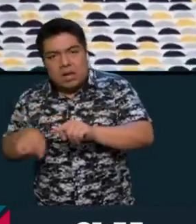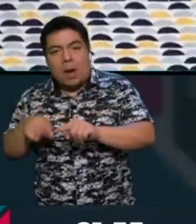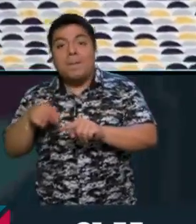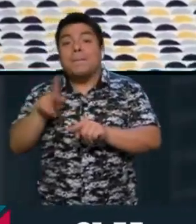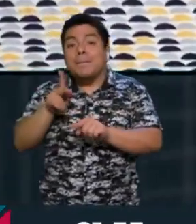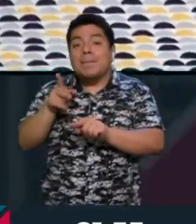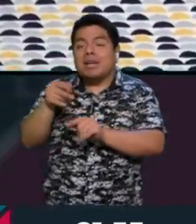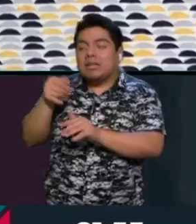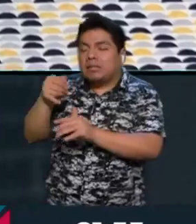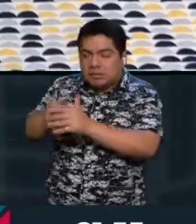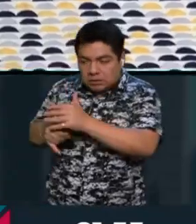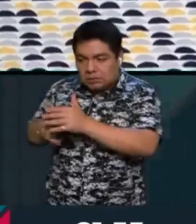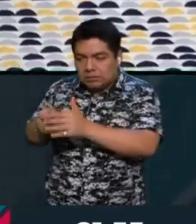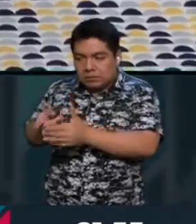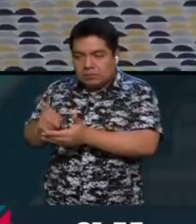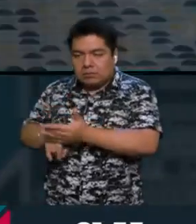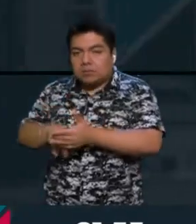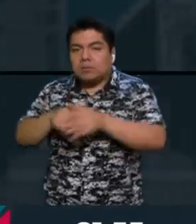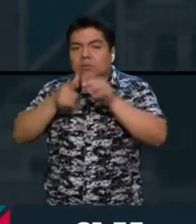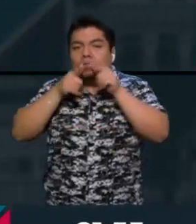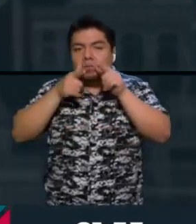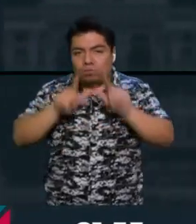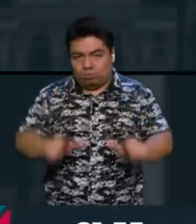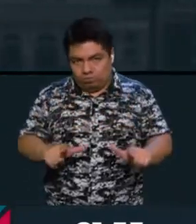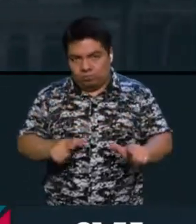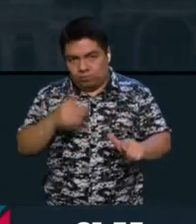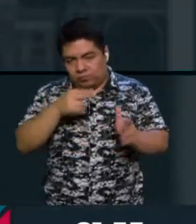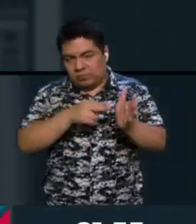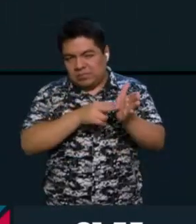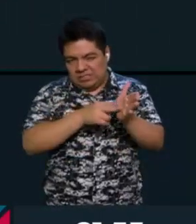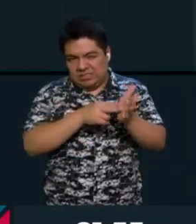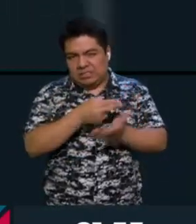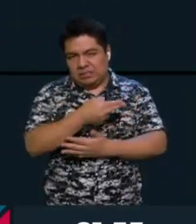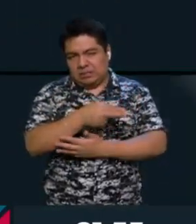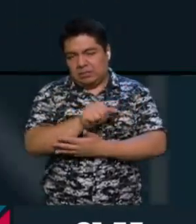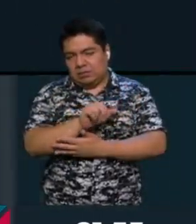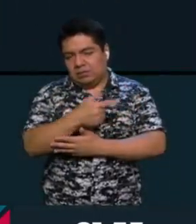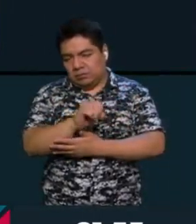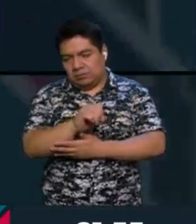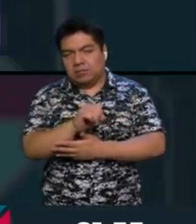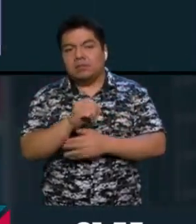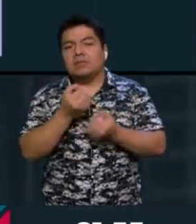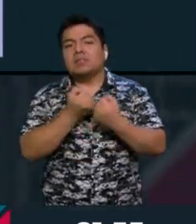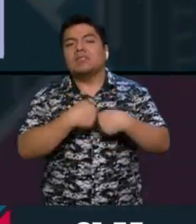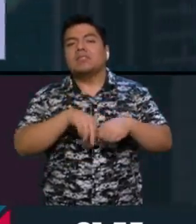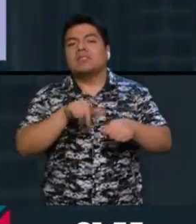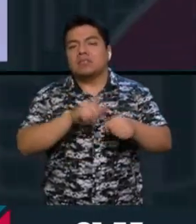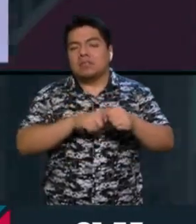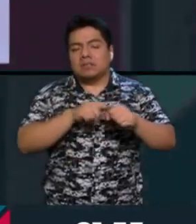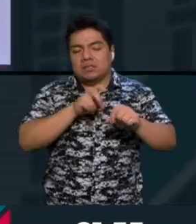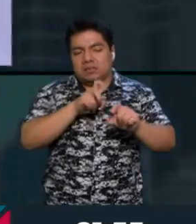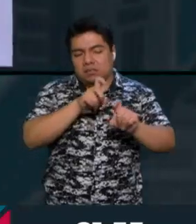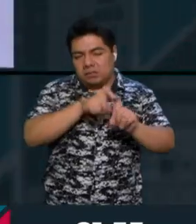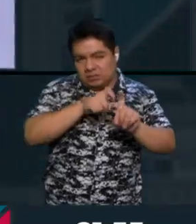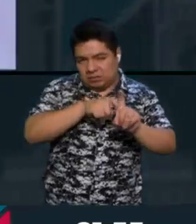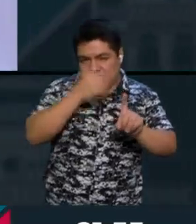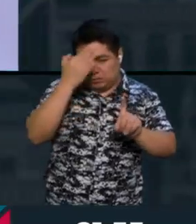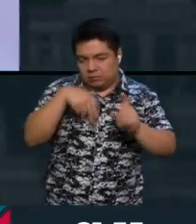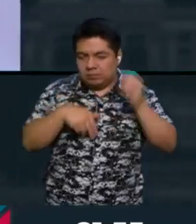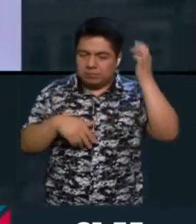la literatura del género negro de la crítica social. Yo, eso es lo que de alguna manera